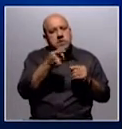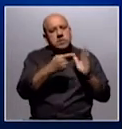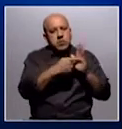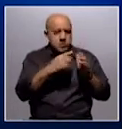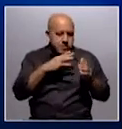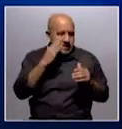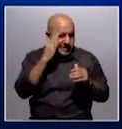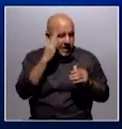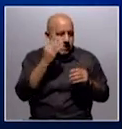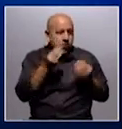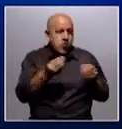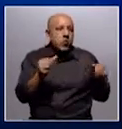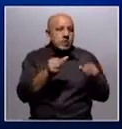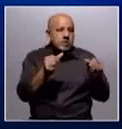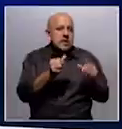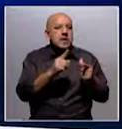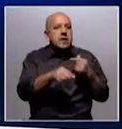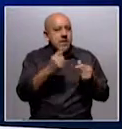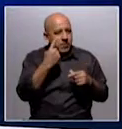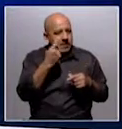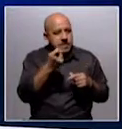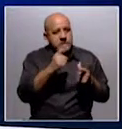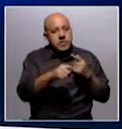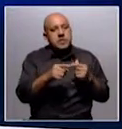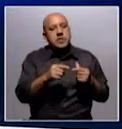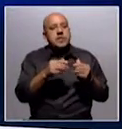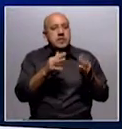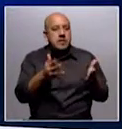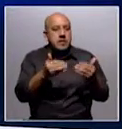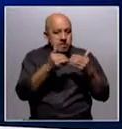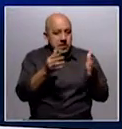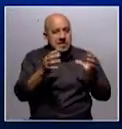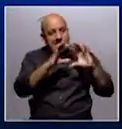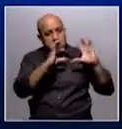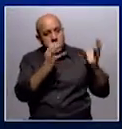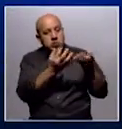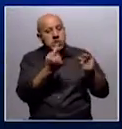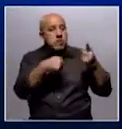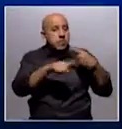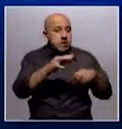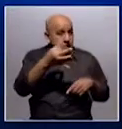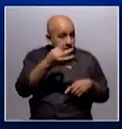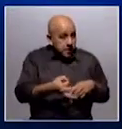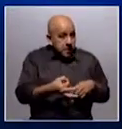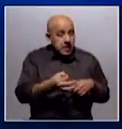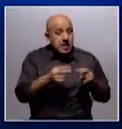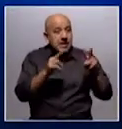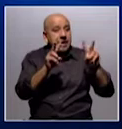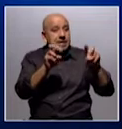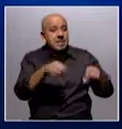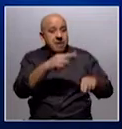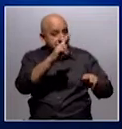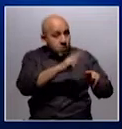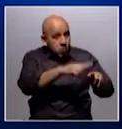medidas de contingencia que empiezan a generalizarse en buena parte del mundo a extenderse pero también es cierto que el nivel de mortalidad de la